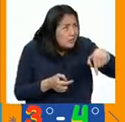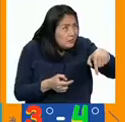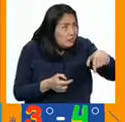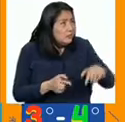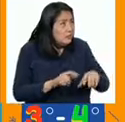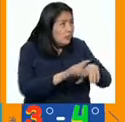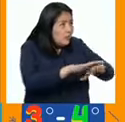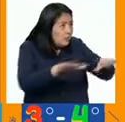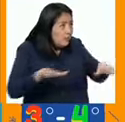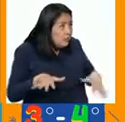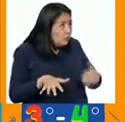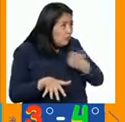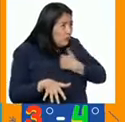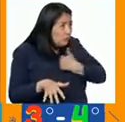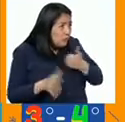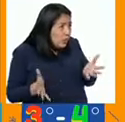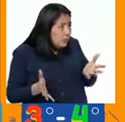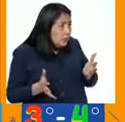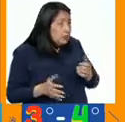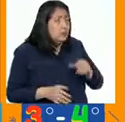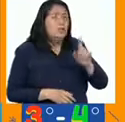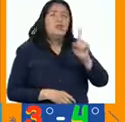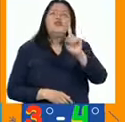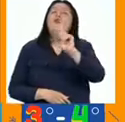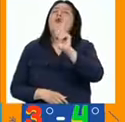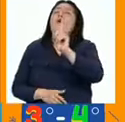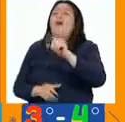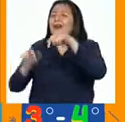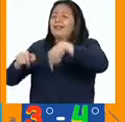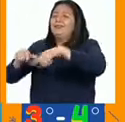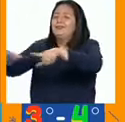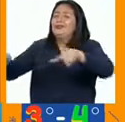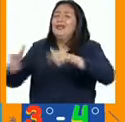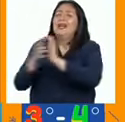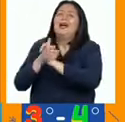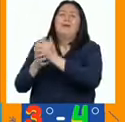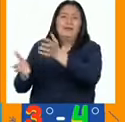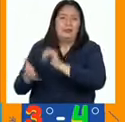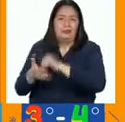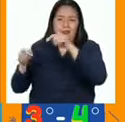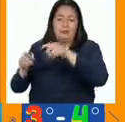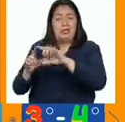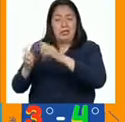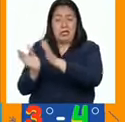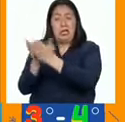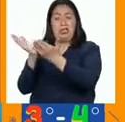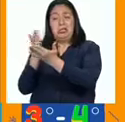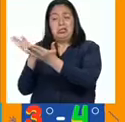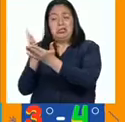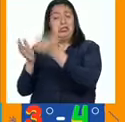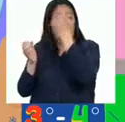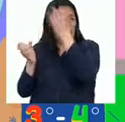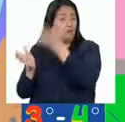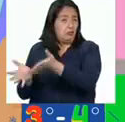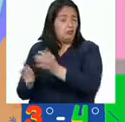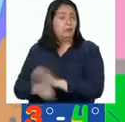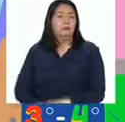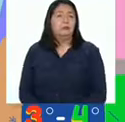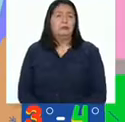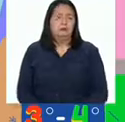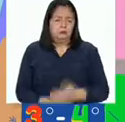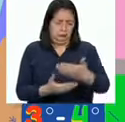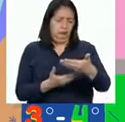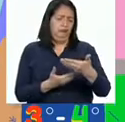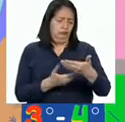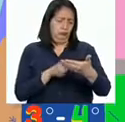personal? No, este es el espacio amistoso. Toma, en este folleto encontrarás la información.